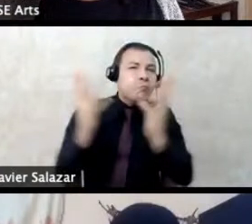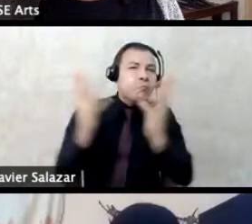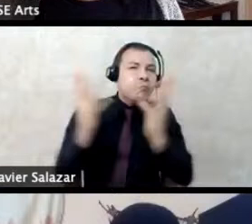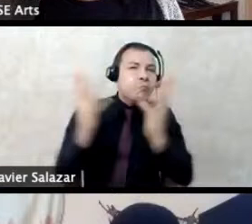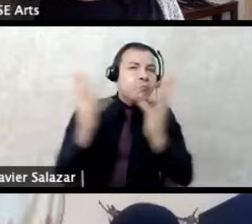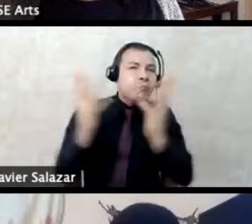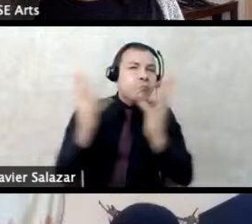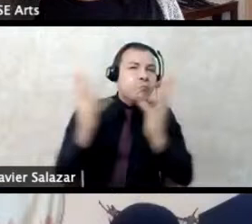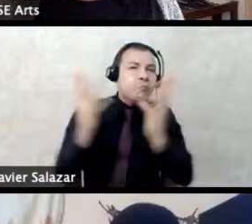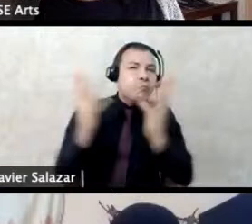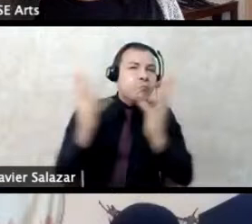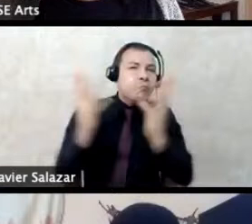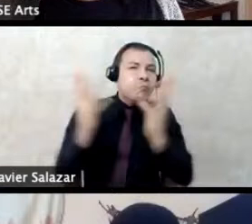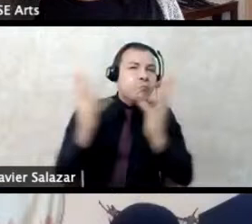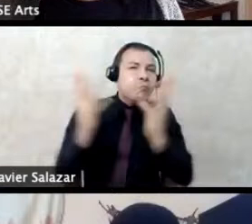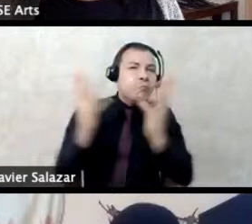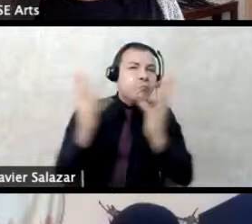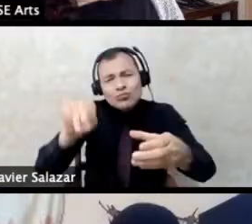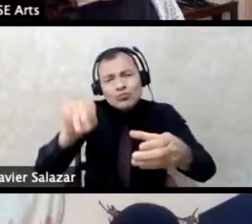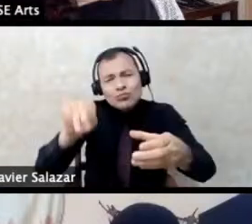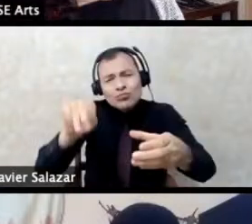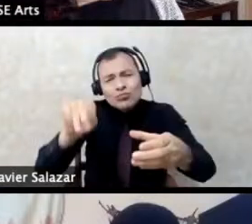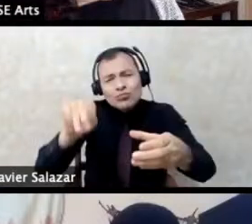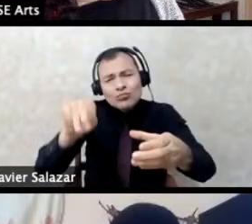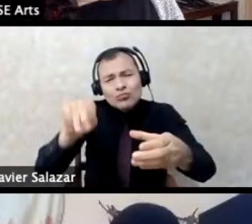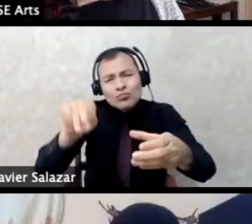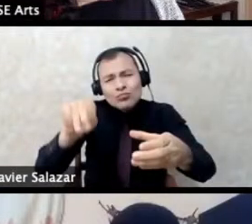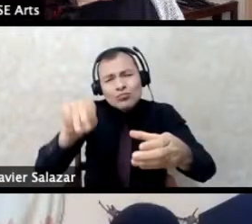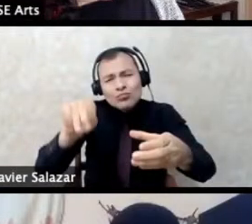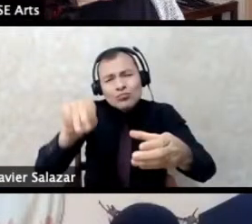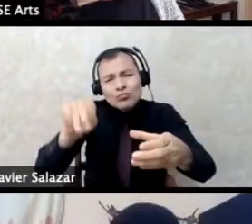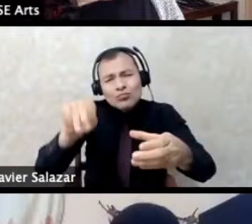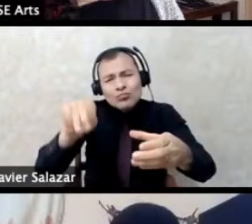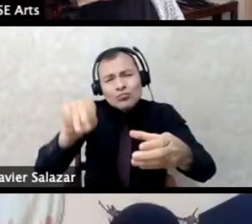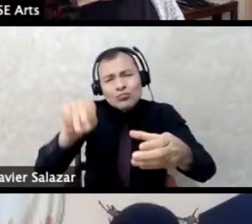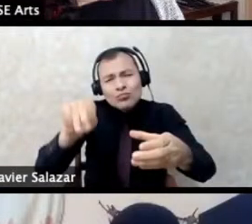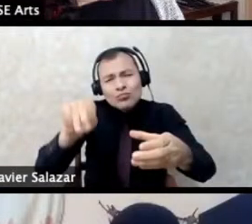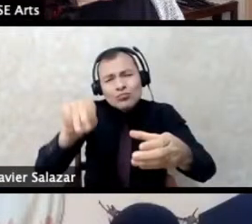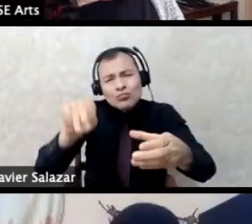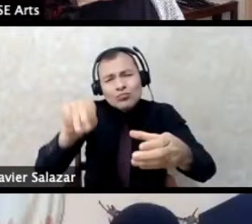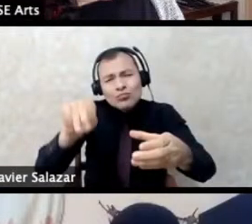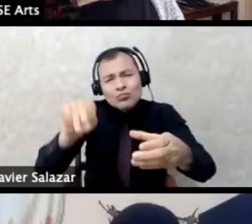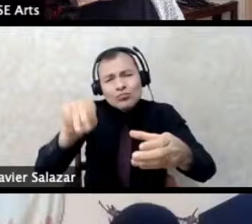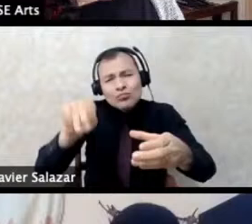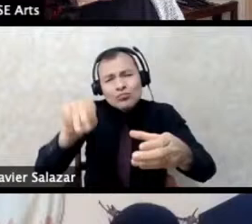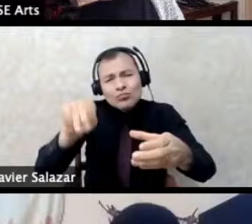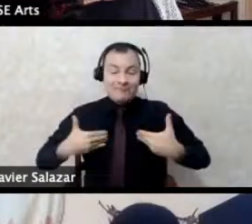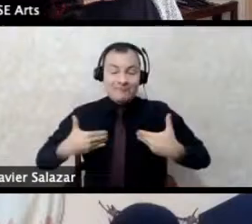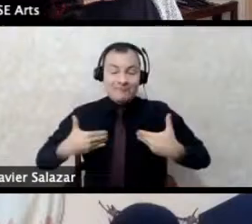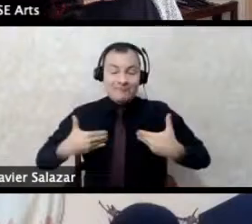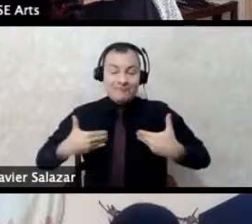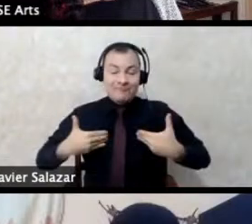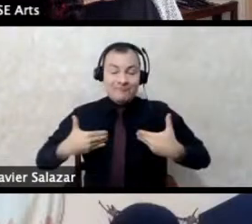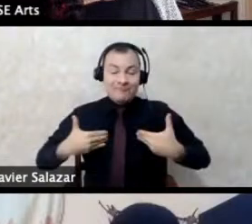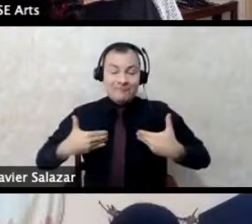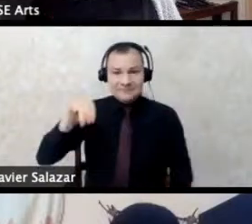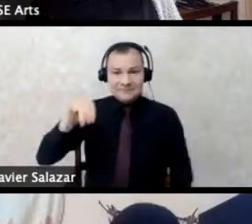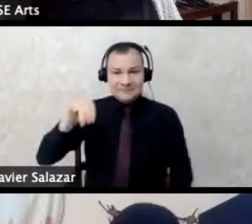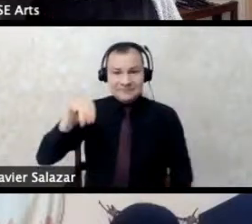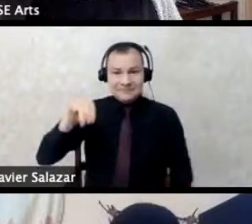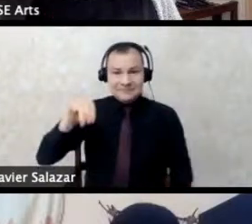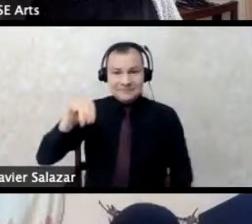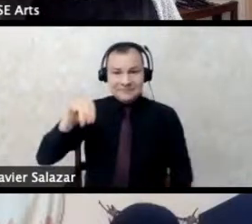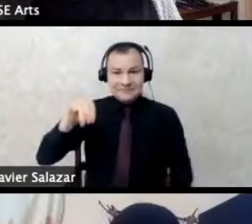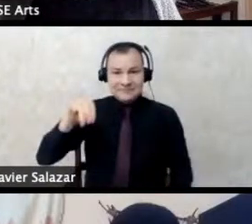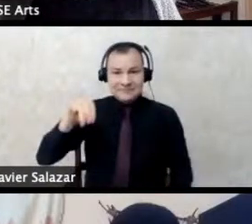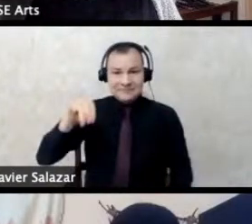espacio, precisamente hoy que se está conmemorando pues como el Día Internacional de la Paz, que para nosotros en territorio colombiano es bastante